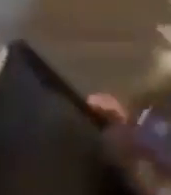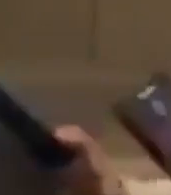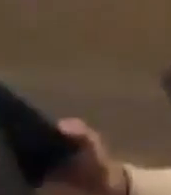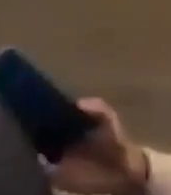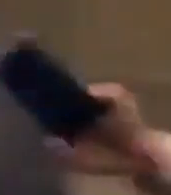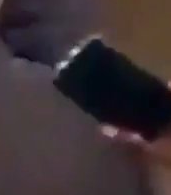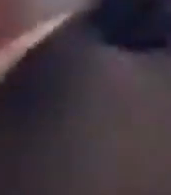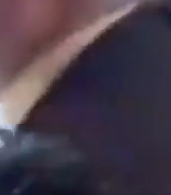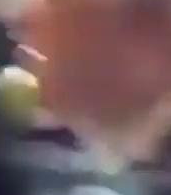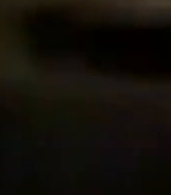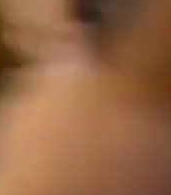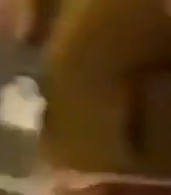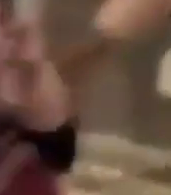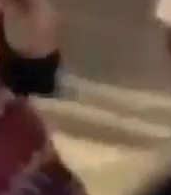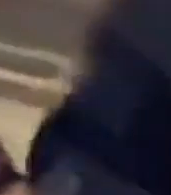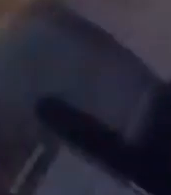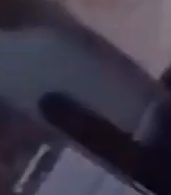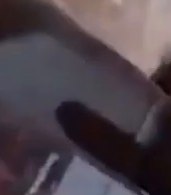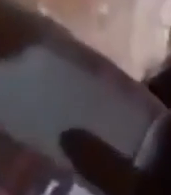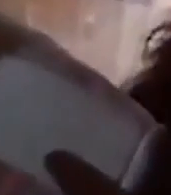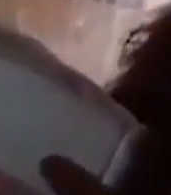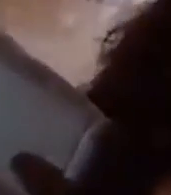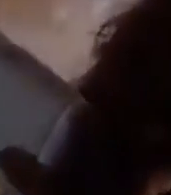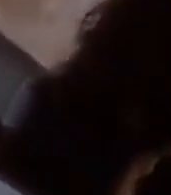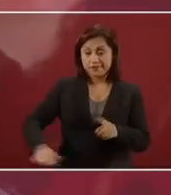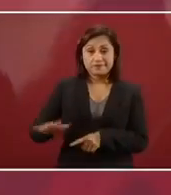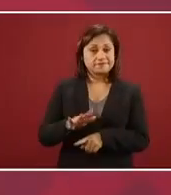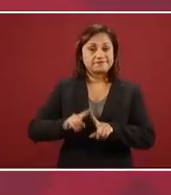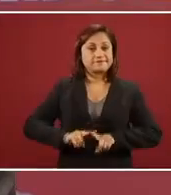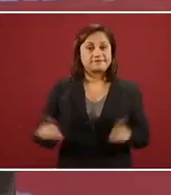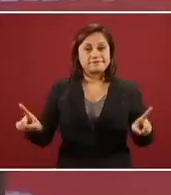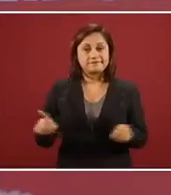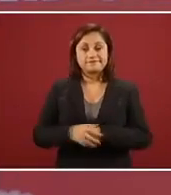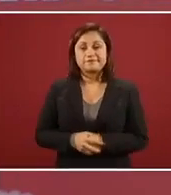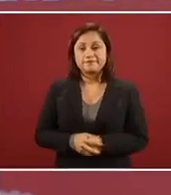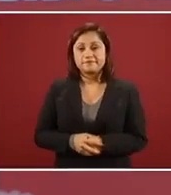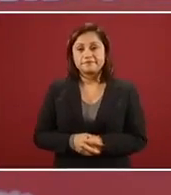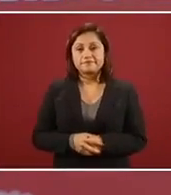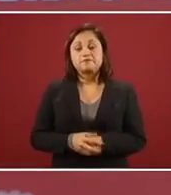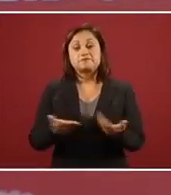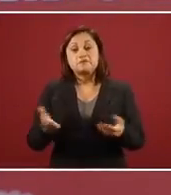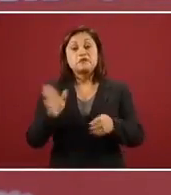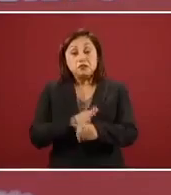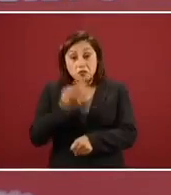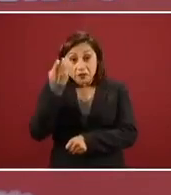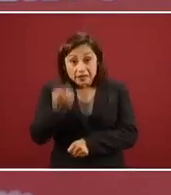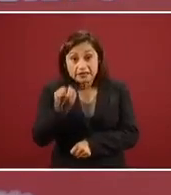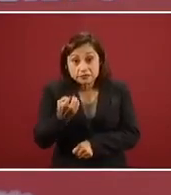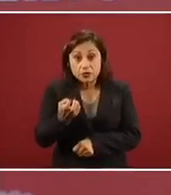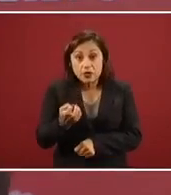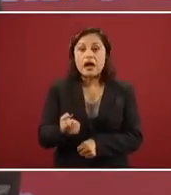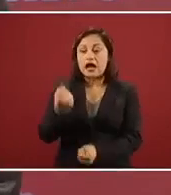Bartlett para hacer creer que ellos en la 4T son iguales. Entonces ahora, que están pasando por un